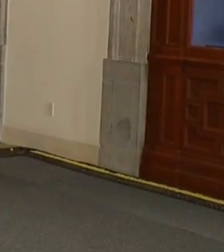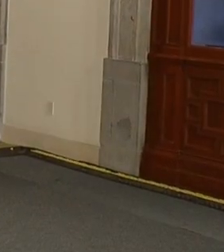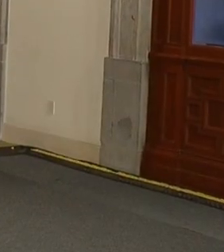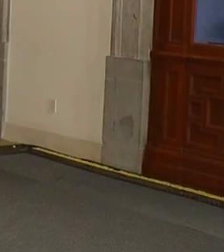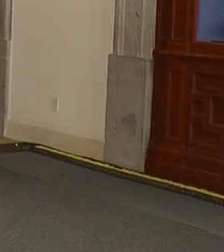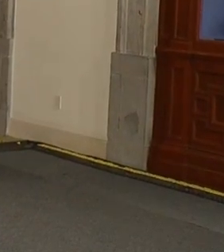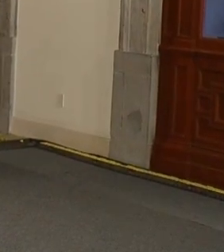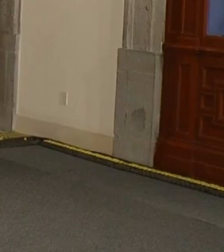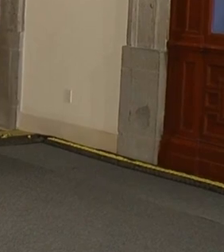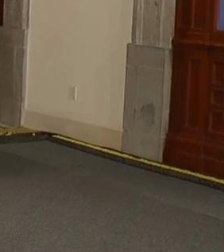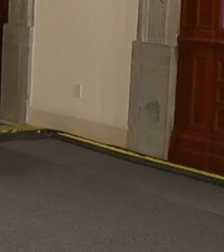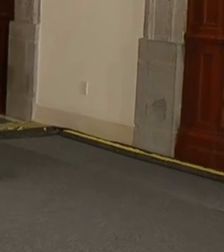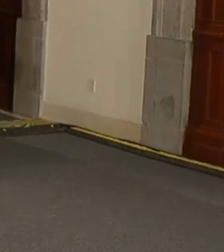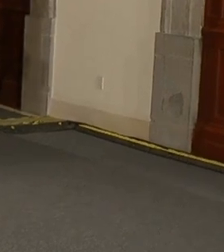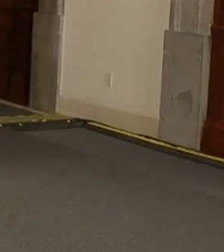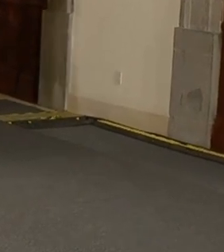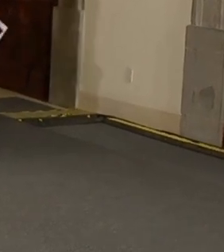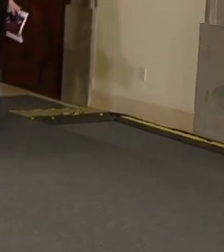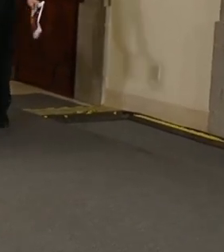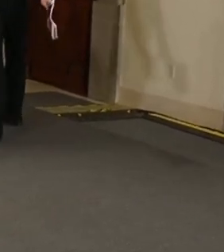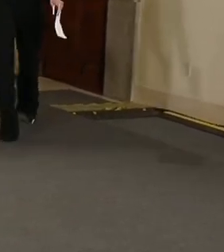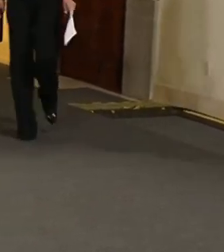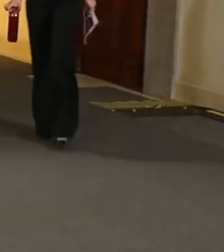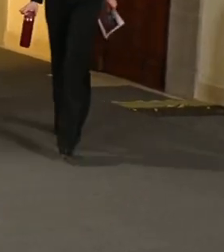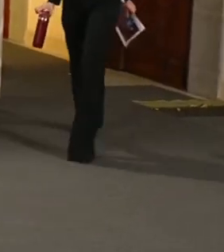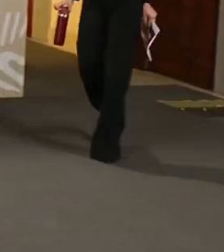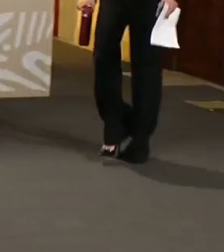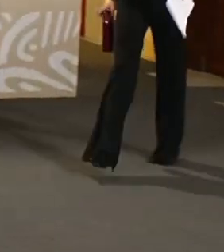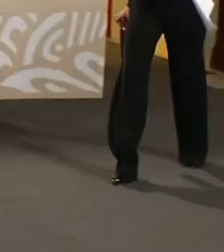Buenos días,